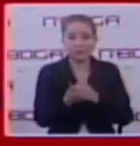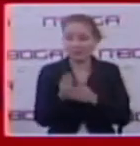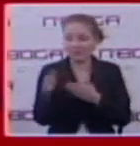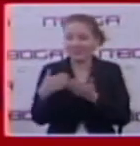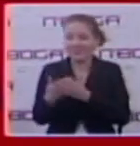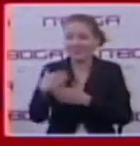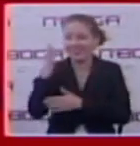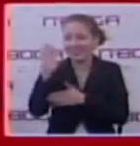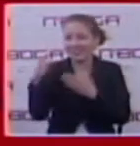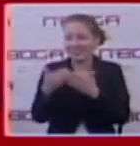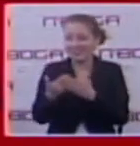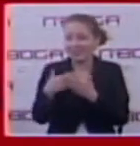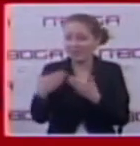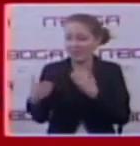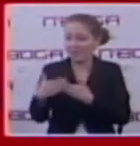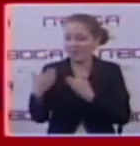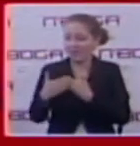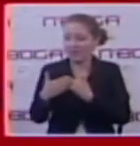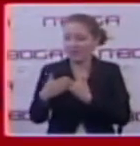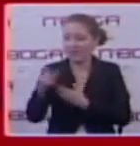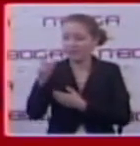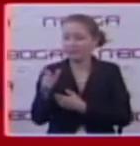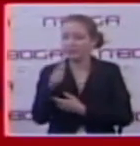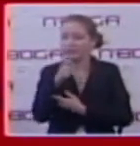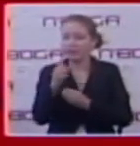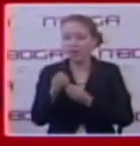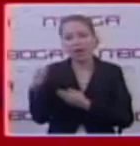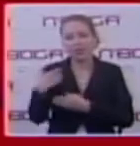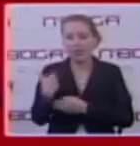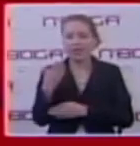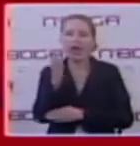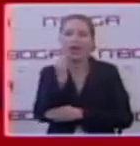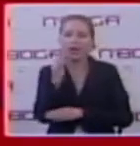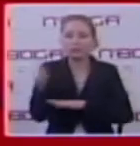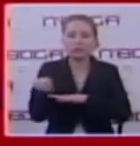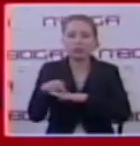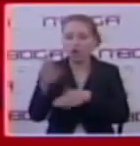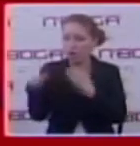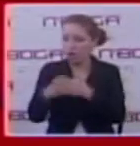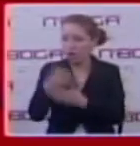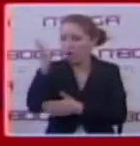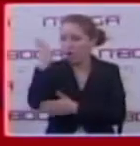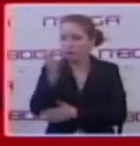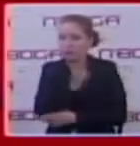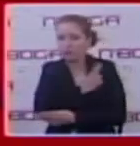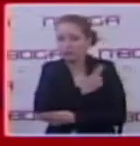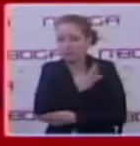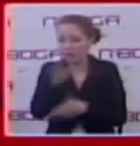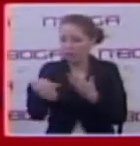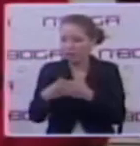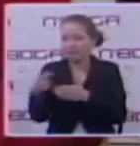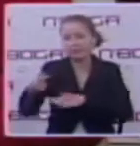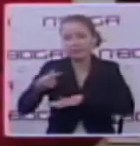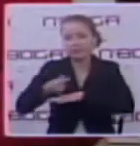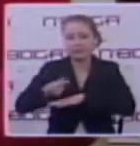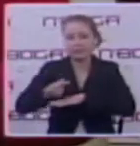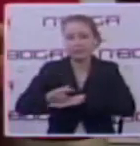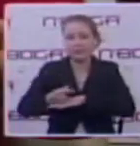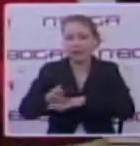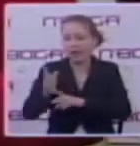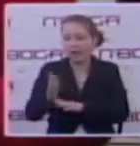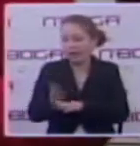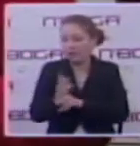profesores. Todos nuestros facilitadores son gente con mucha experiencia, todos son docentes universitarios, todos son gerentes de